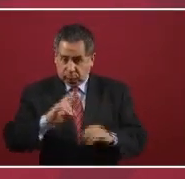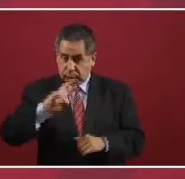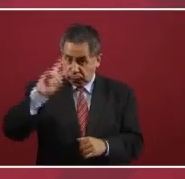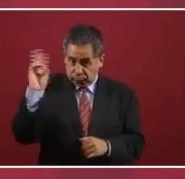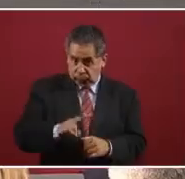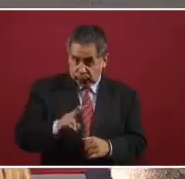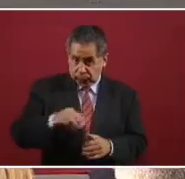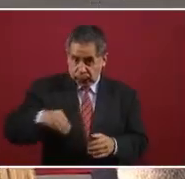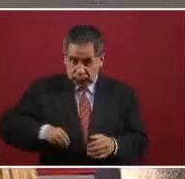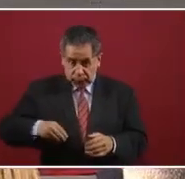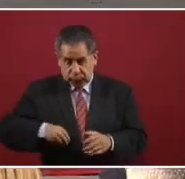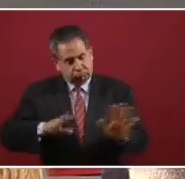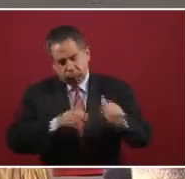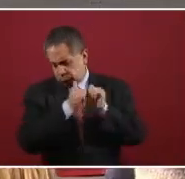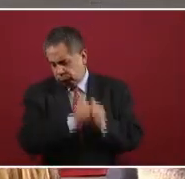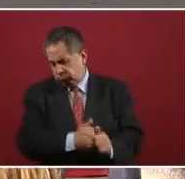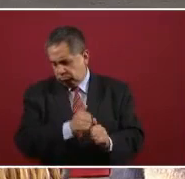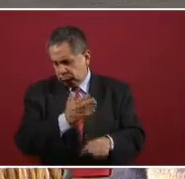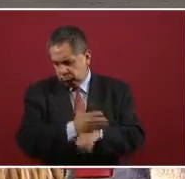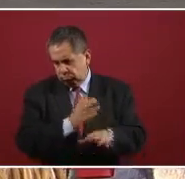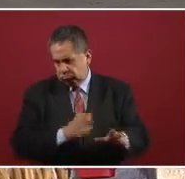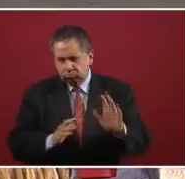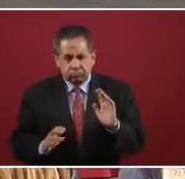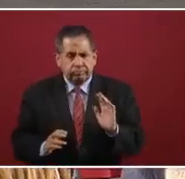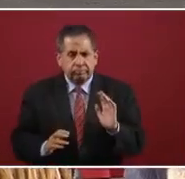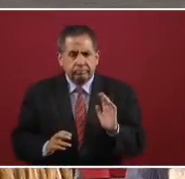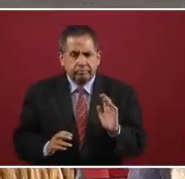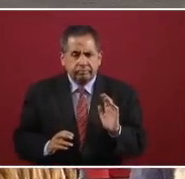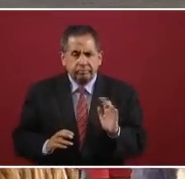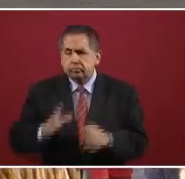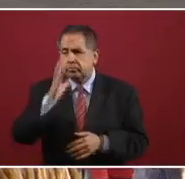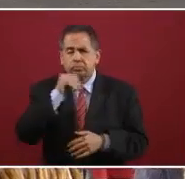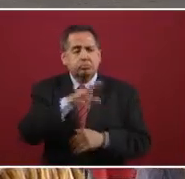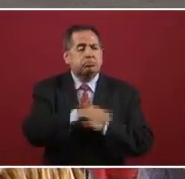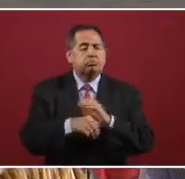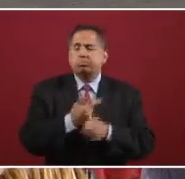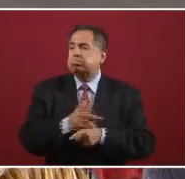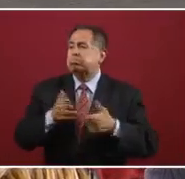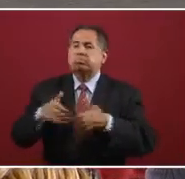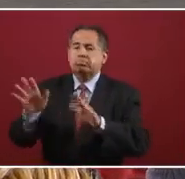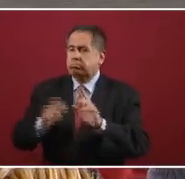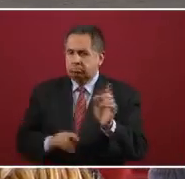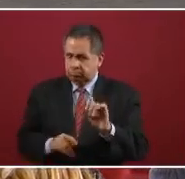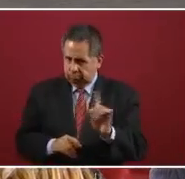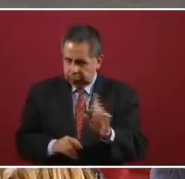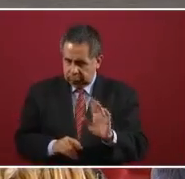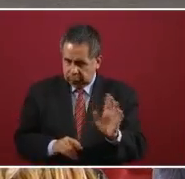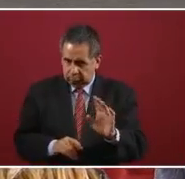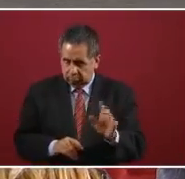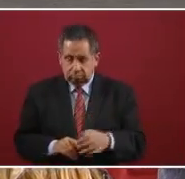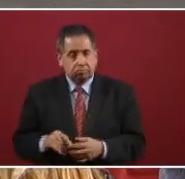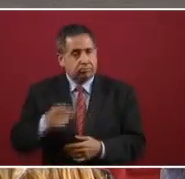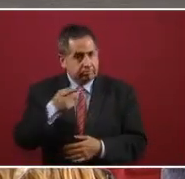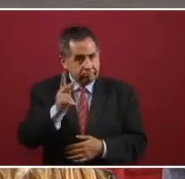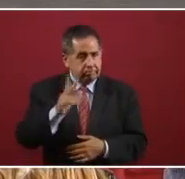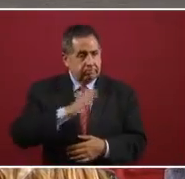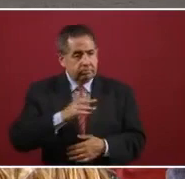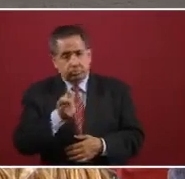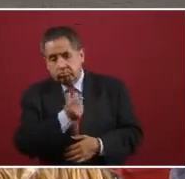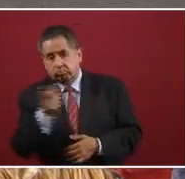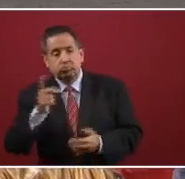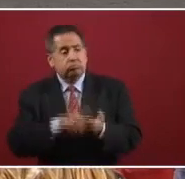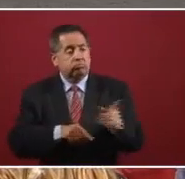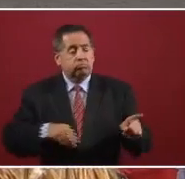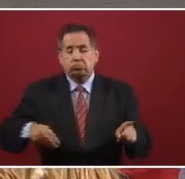graves, porque también eso no lo podemos hacer, pero sí hay mucha gente